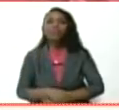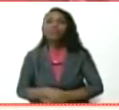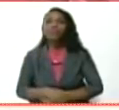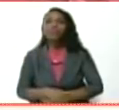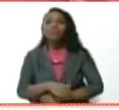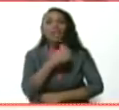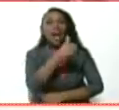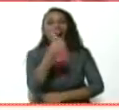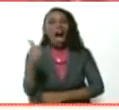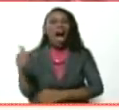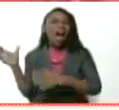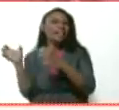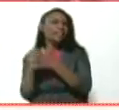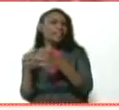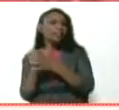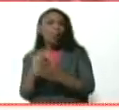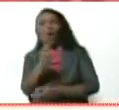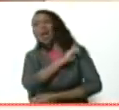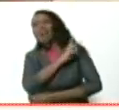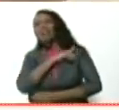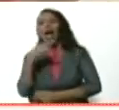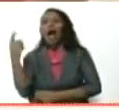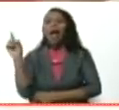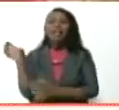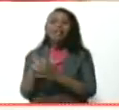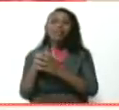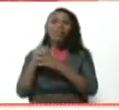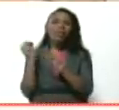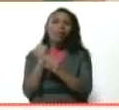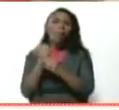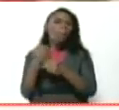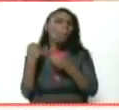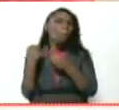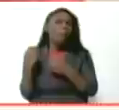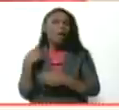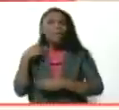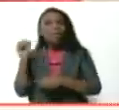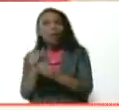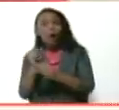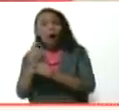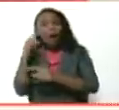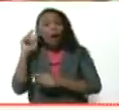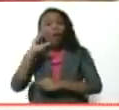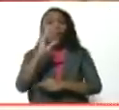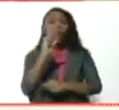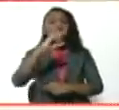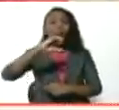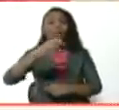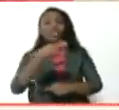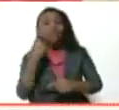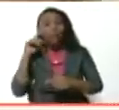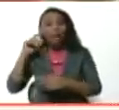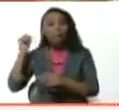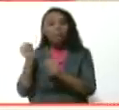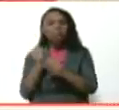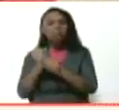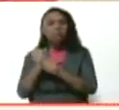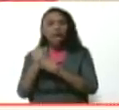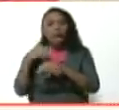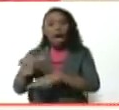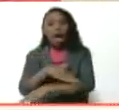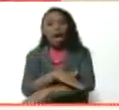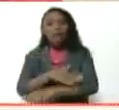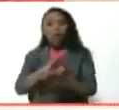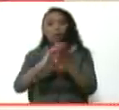Cada equipo, jefa, tiene su equipo de trabajo para trabajar en la VC, con los patrulleros y patrulleras, para trabajar en las calles,